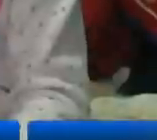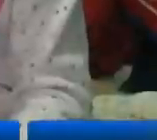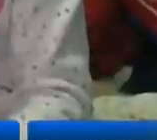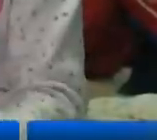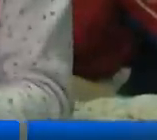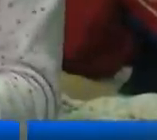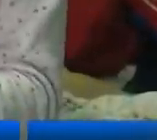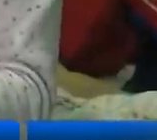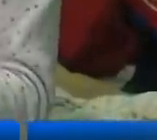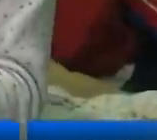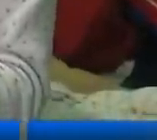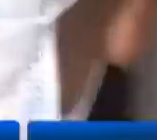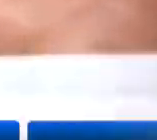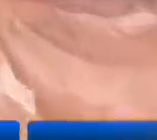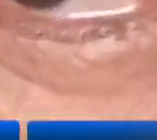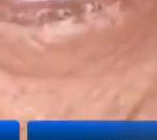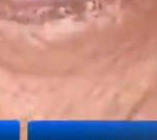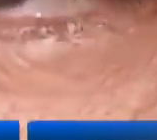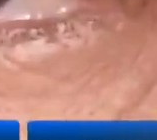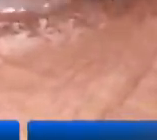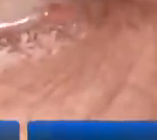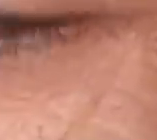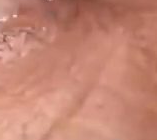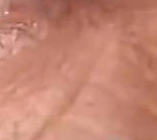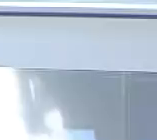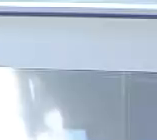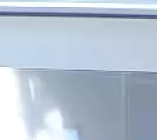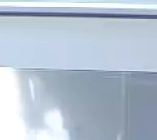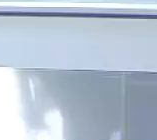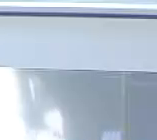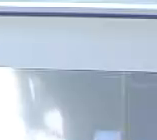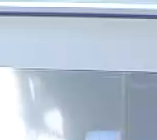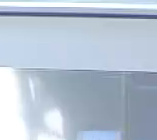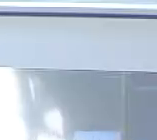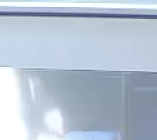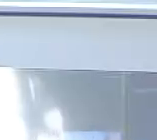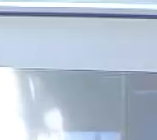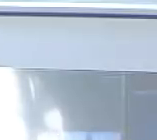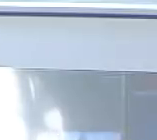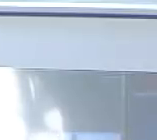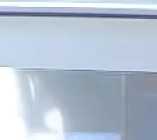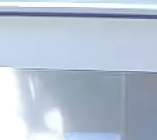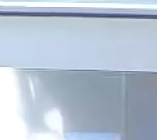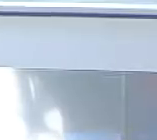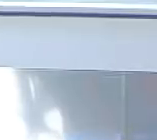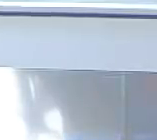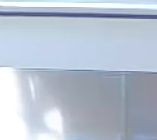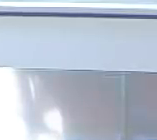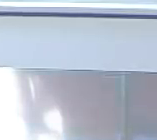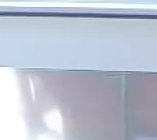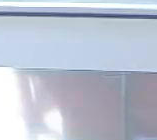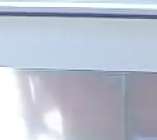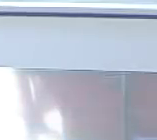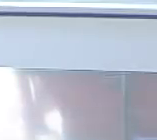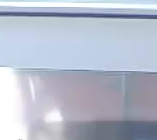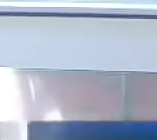estudiar. En Quito, Stephanie Paz, 24 horas. Ahora les contamos que Guiñaro, un cóndor